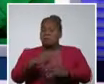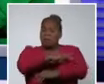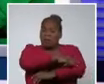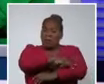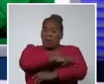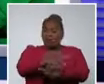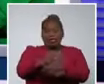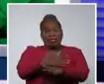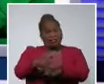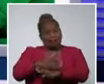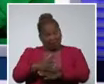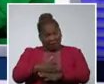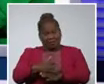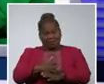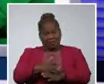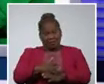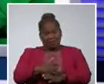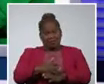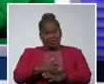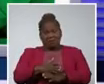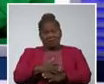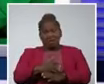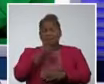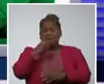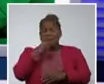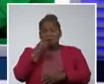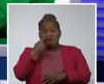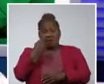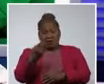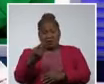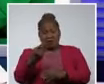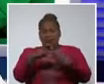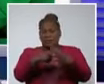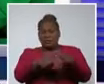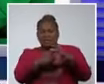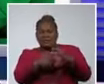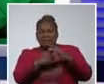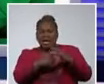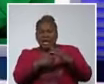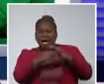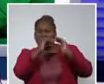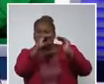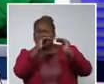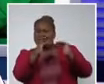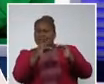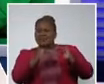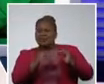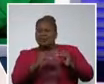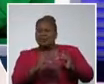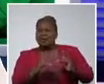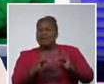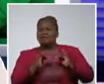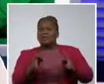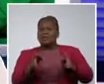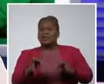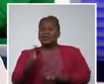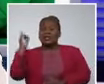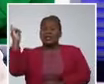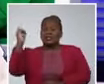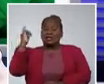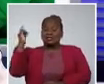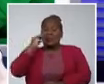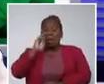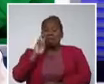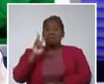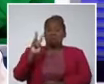¿no? Que se puede ver cuando uno revisa los reportes internacionales, cuando uno ve las